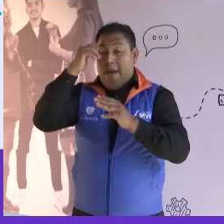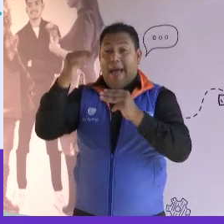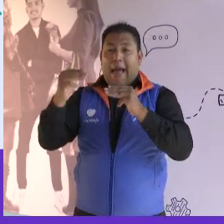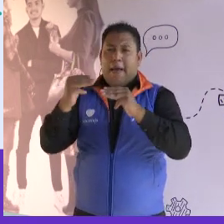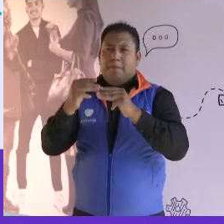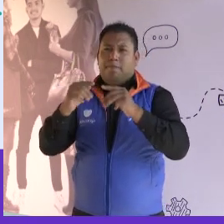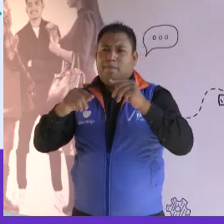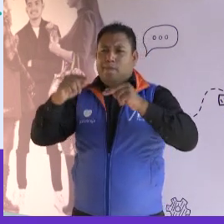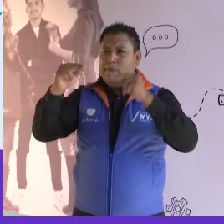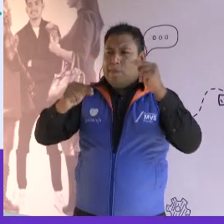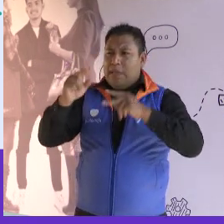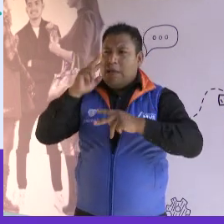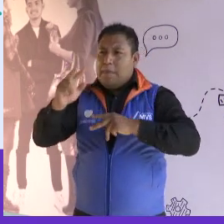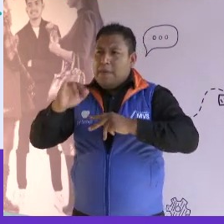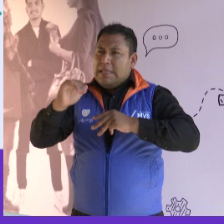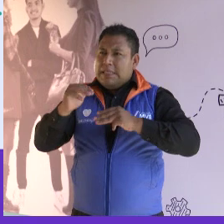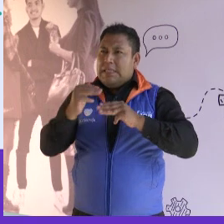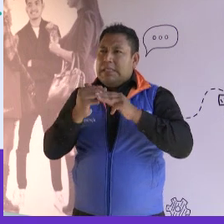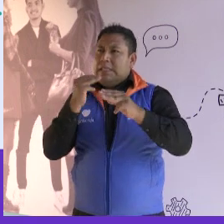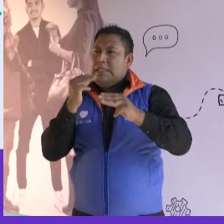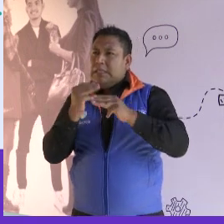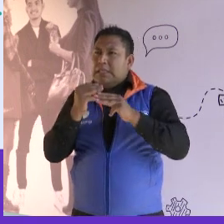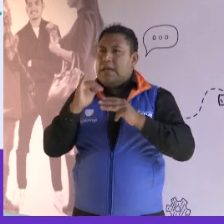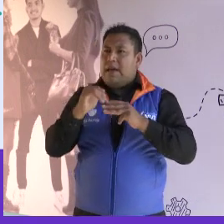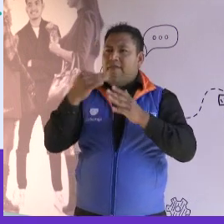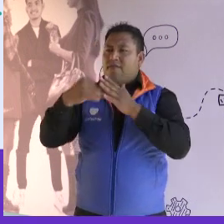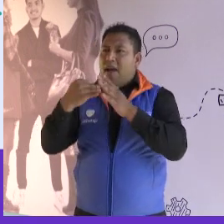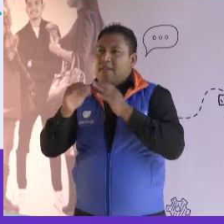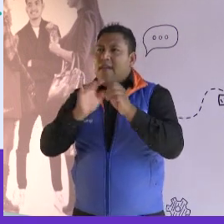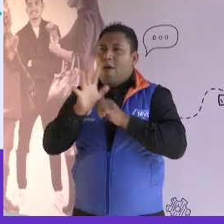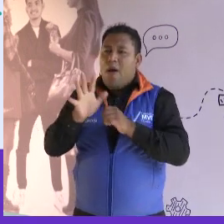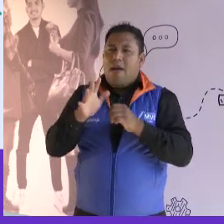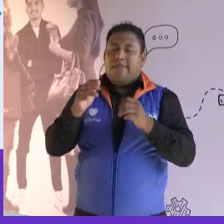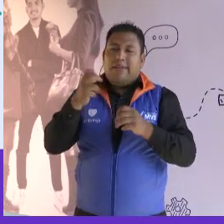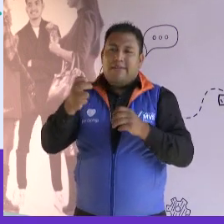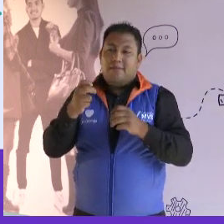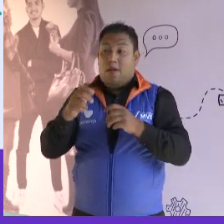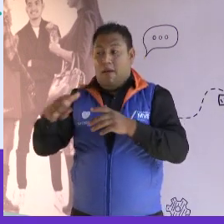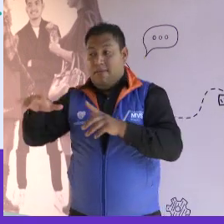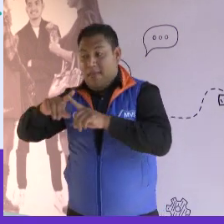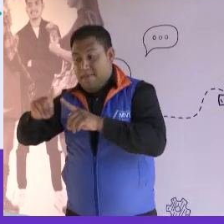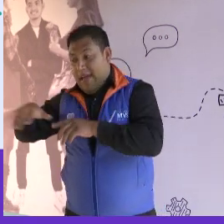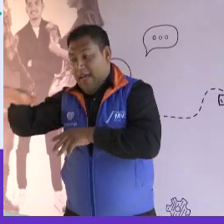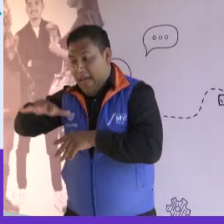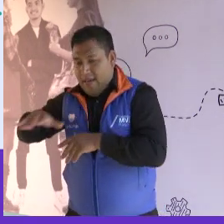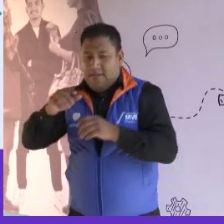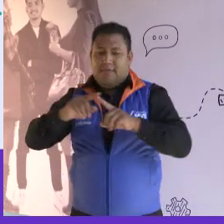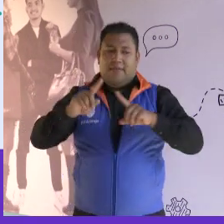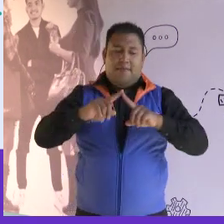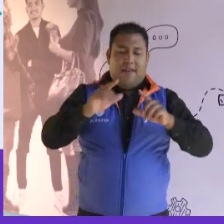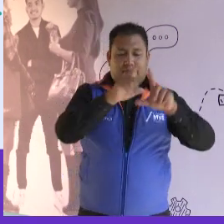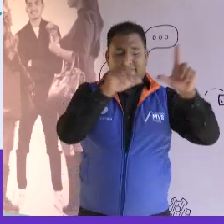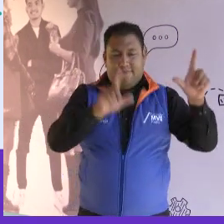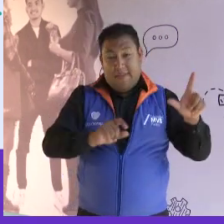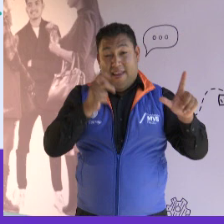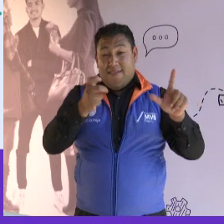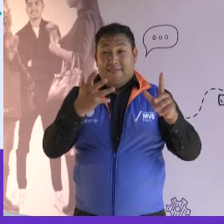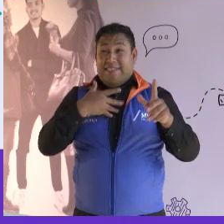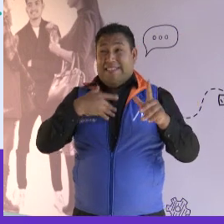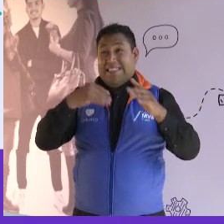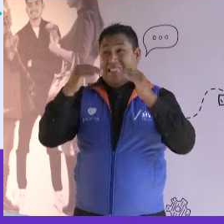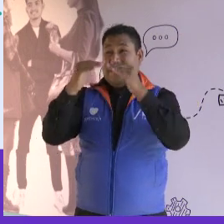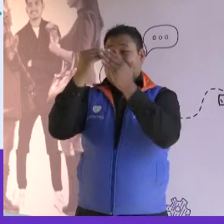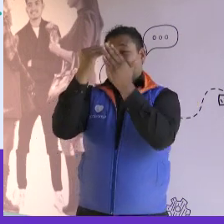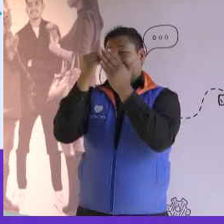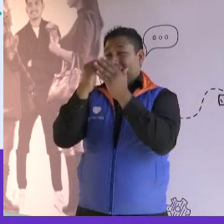los tienes que hacer a nivel local, a nivel nacional, porque los indicadores de los ODS son tan amplios, son a nivel